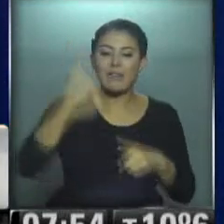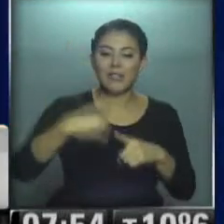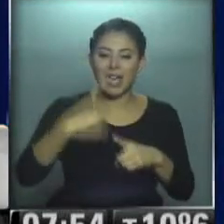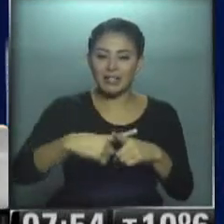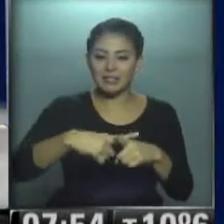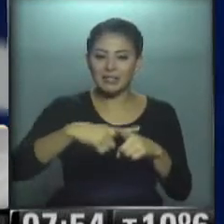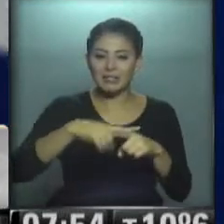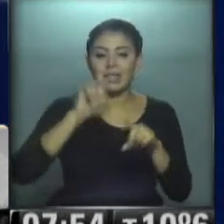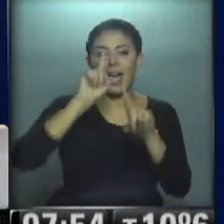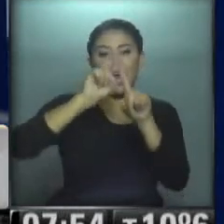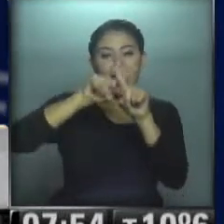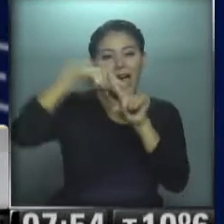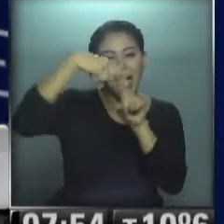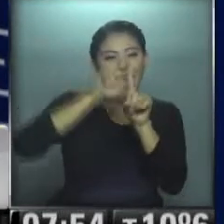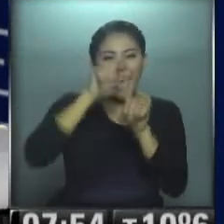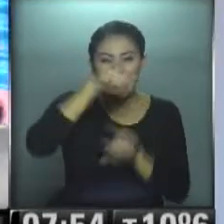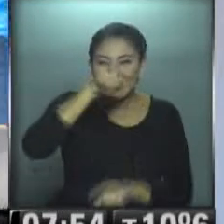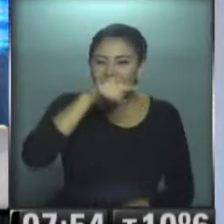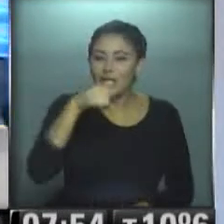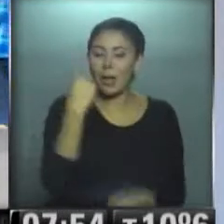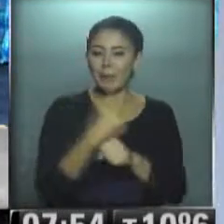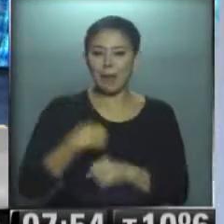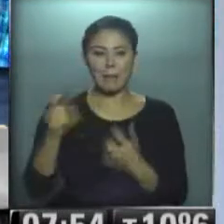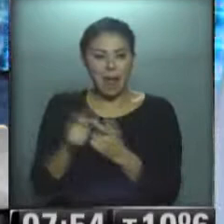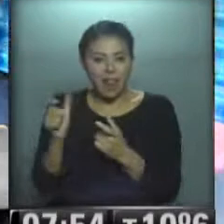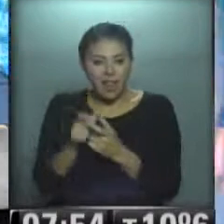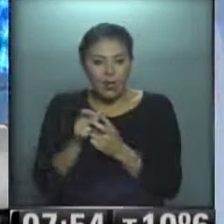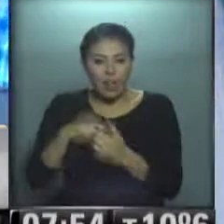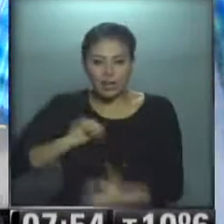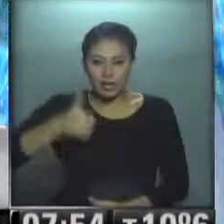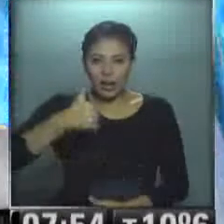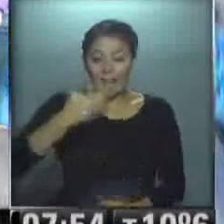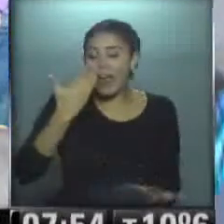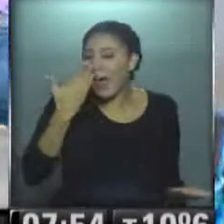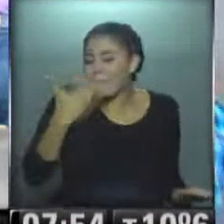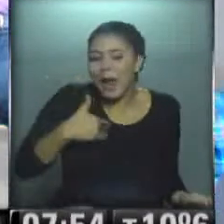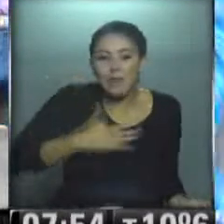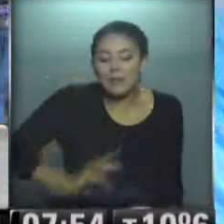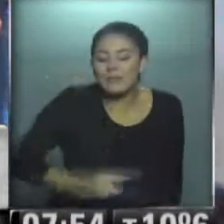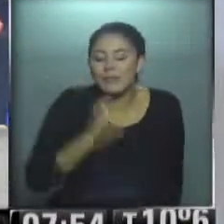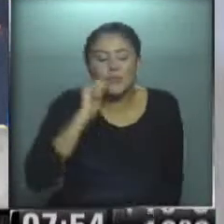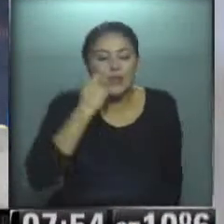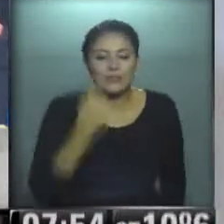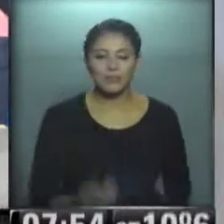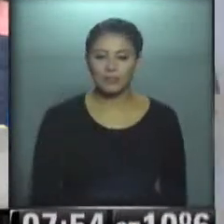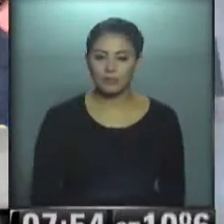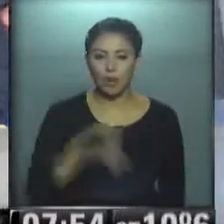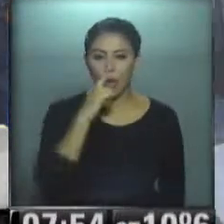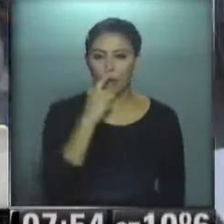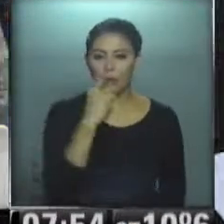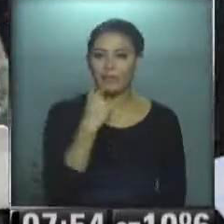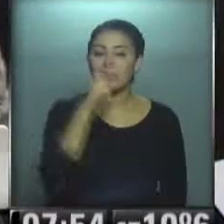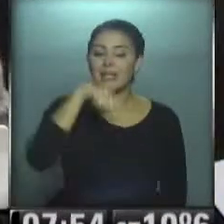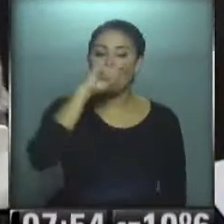festival Asterisco, fíjate, en el primer festival y que sea mi primera película que gane, digo, es para mí hermosísimo. Este es el primer festival